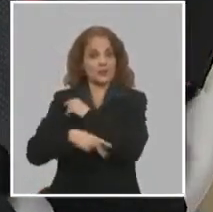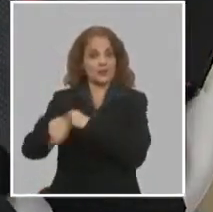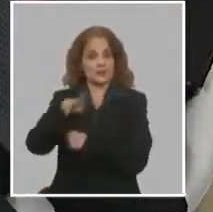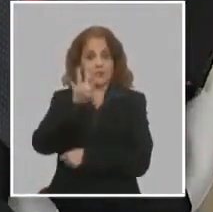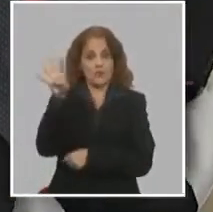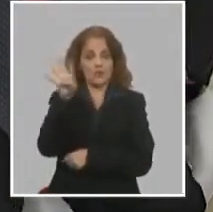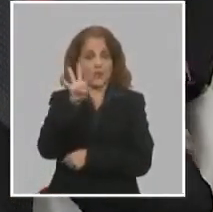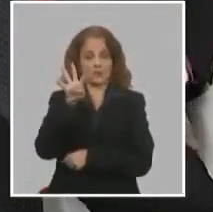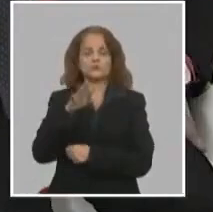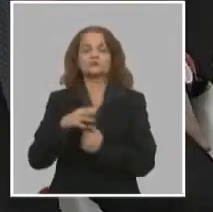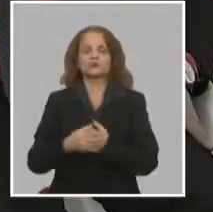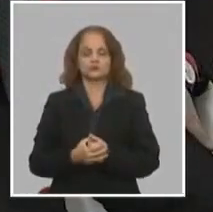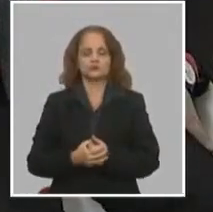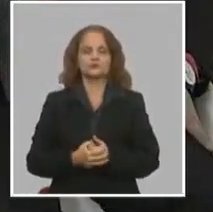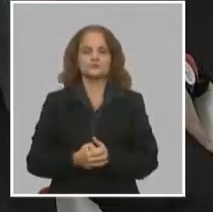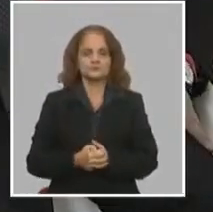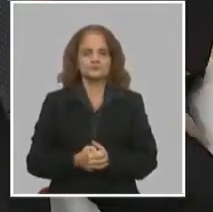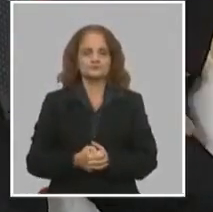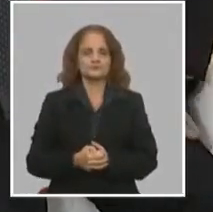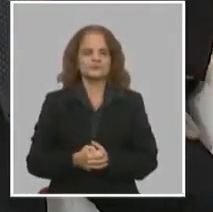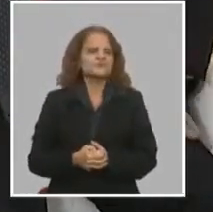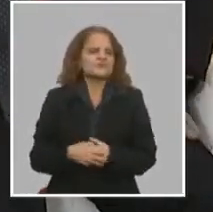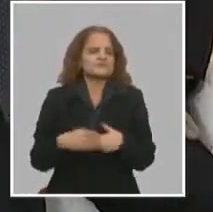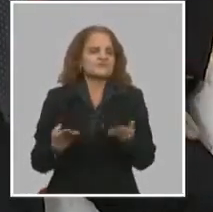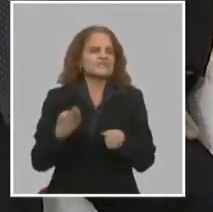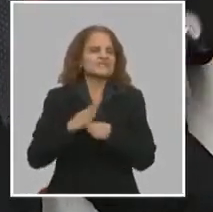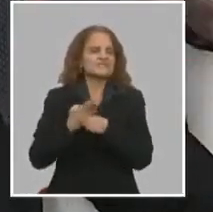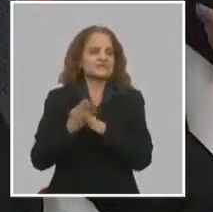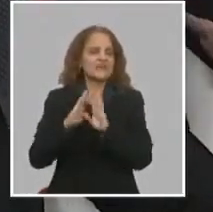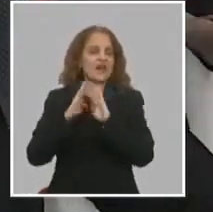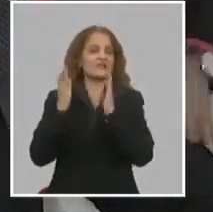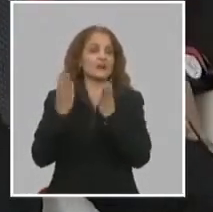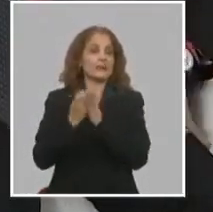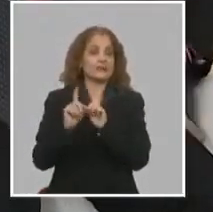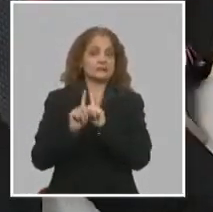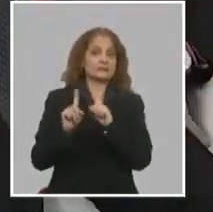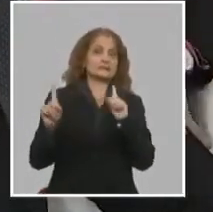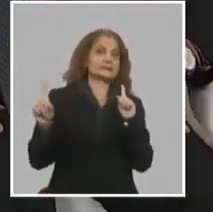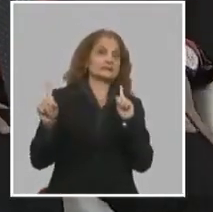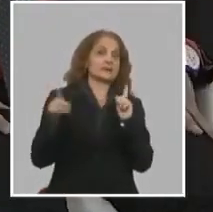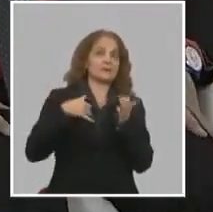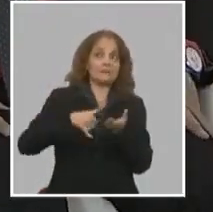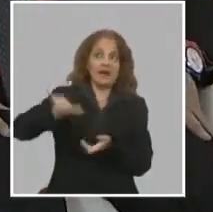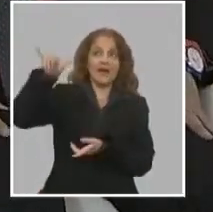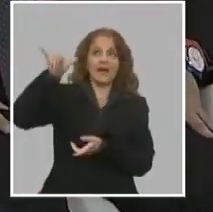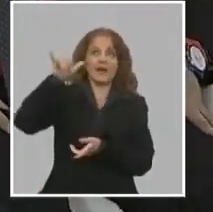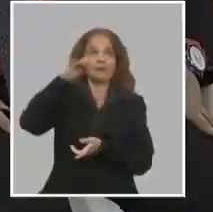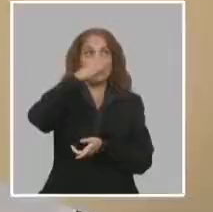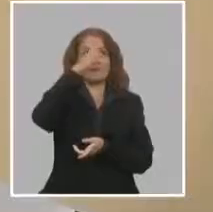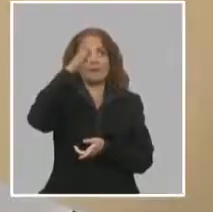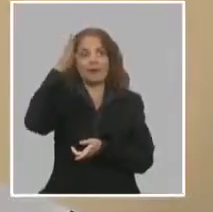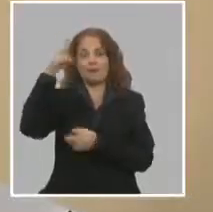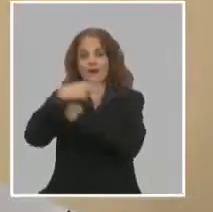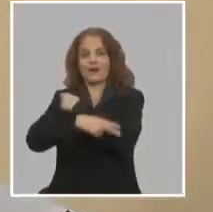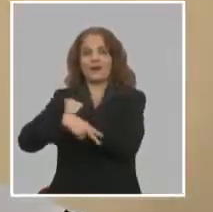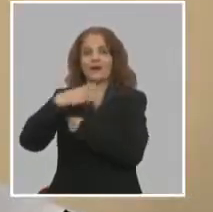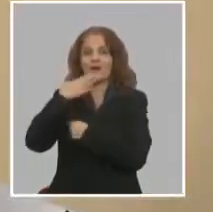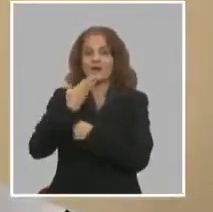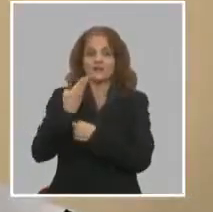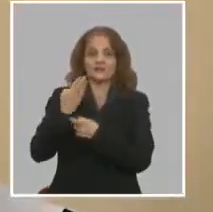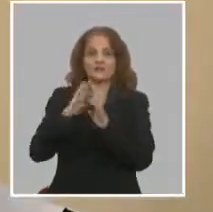y ahora Togo. Y ahora Togo. Para la familia, ¿qué ha significado para ti la separación de la familia? Bueno, para la familia es difícil. Bueno,